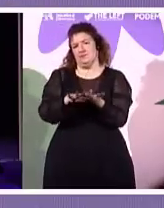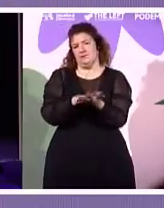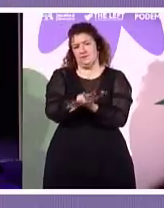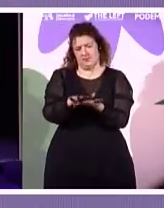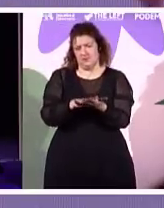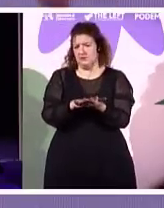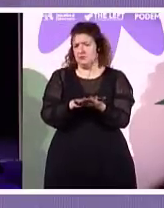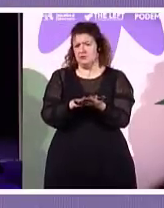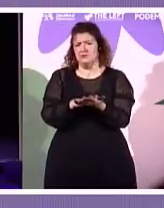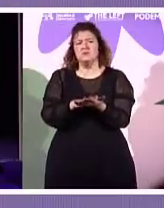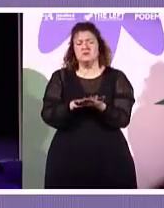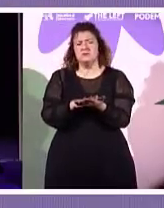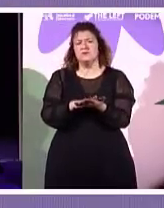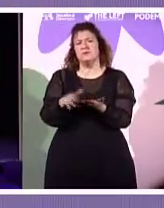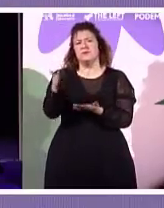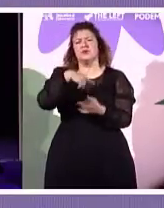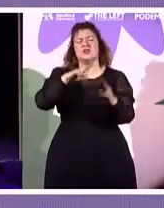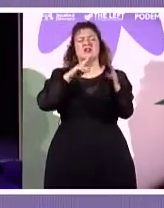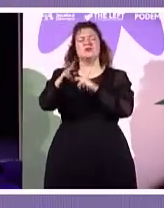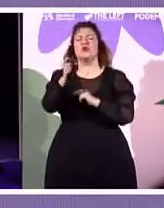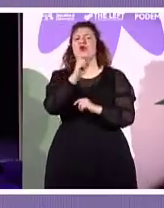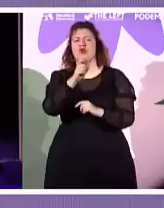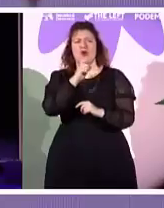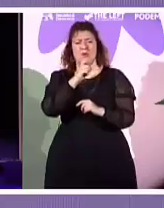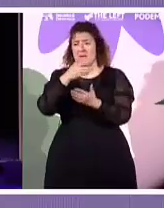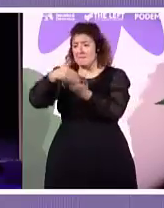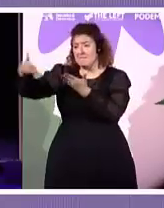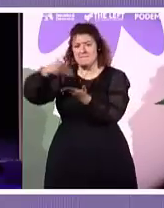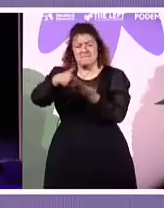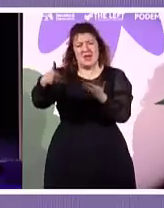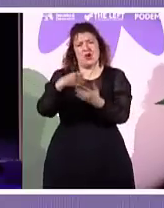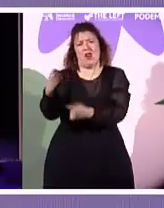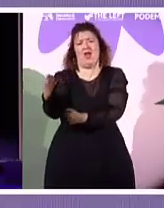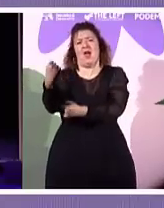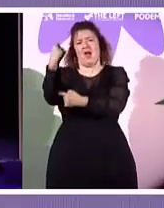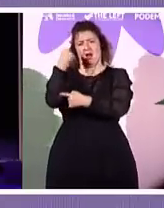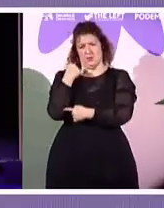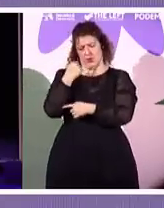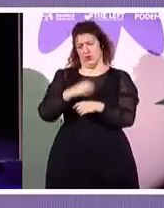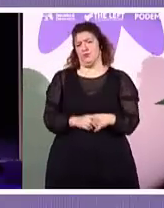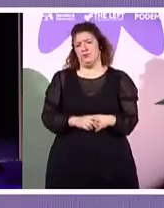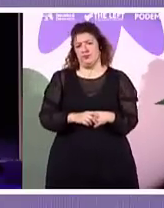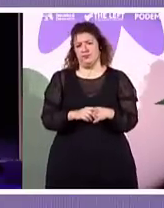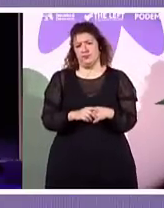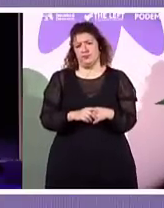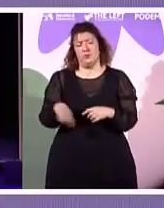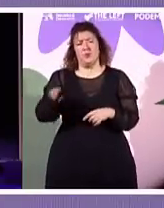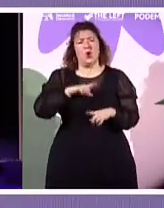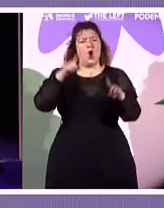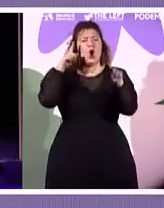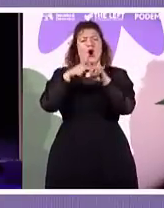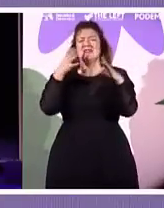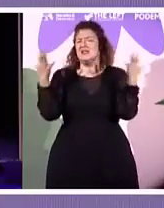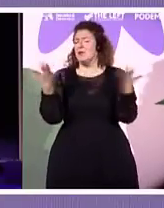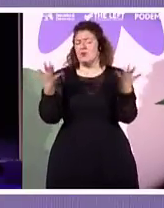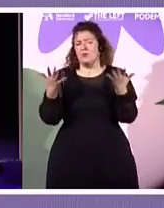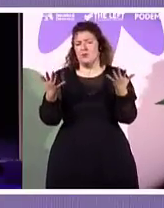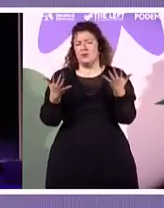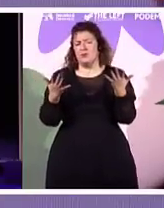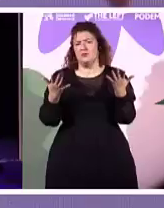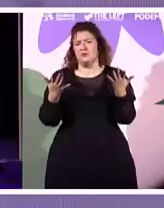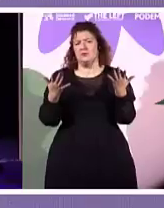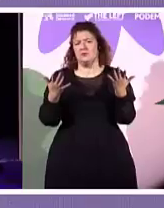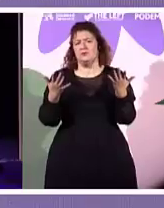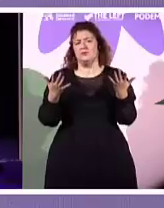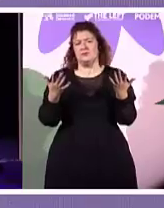vamos a responder con la fuerza de millones Nuestro objetivo es gobernar con